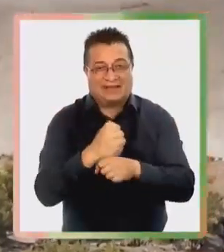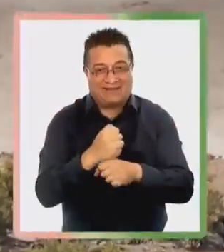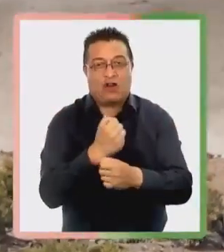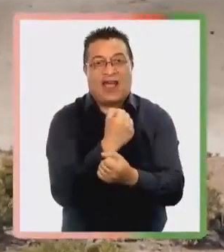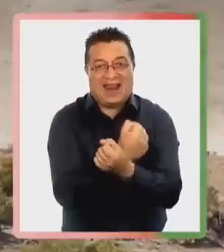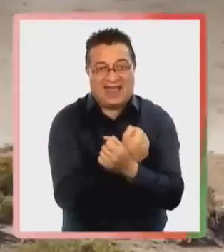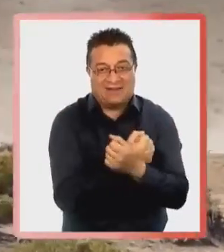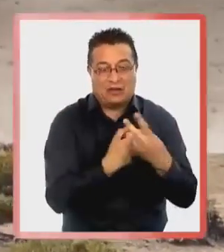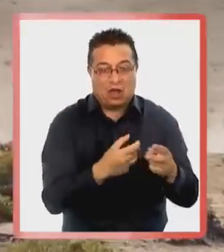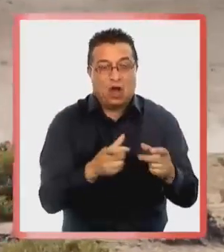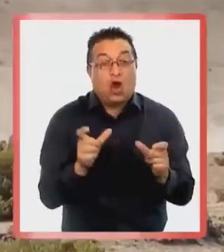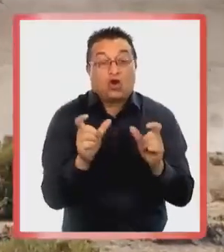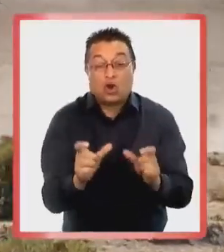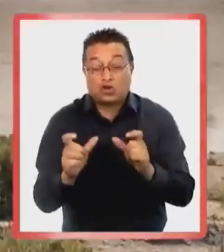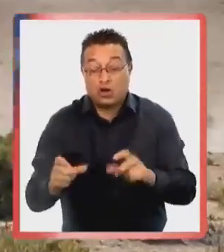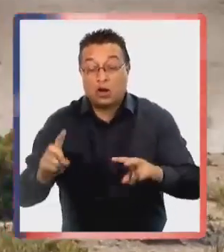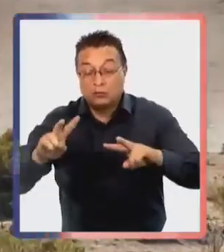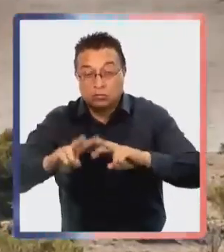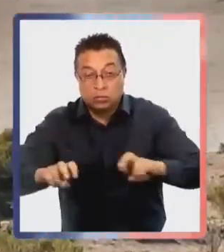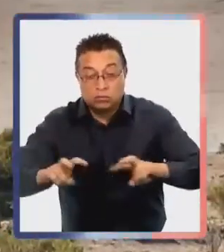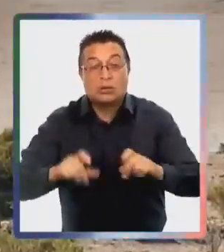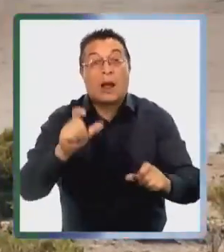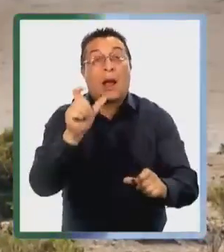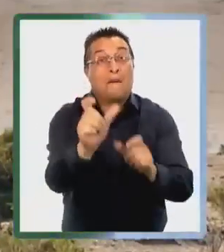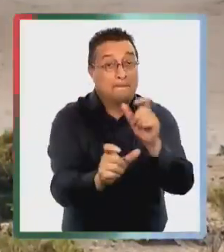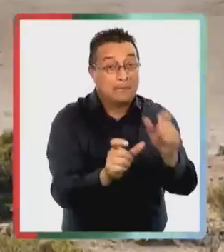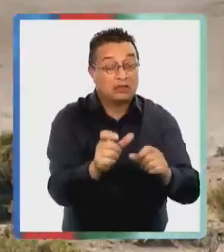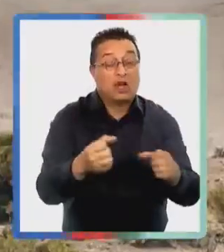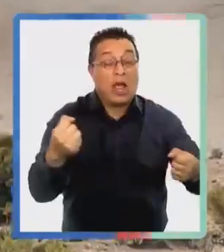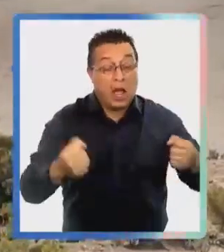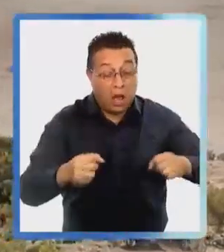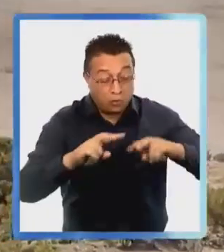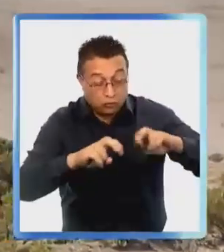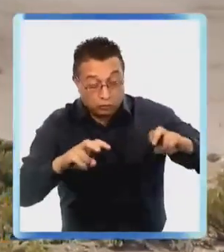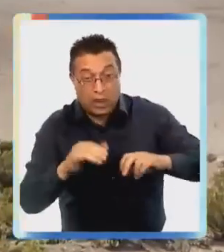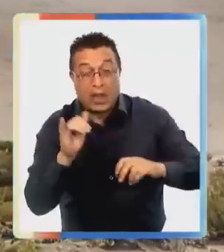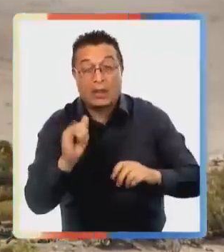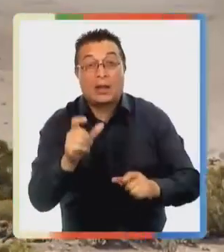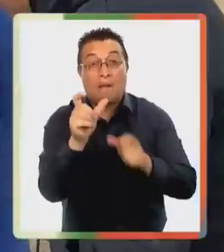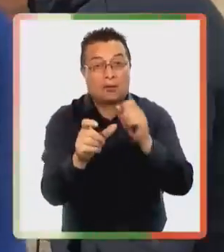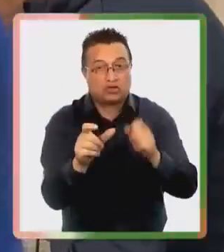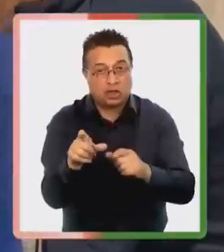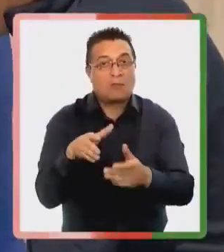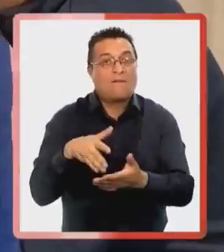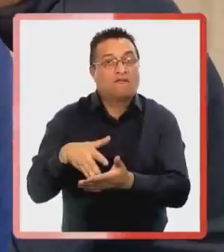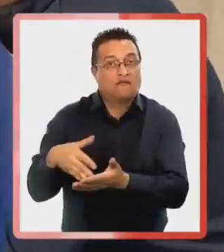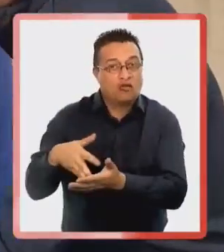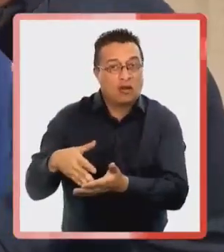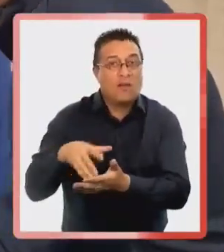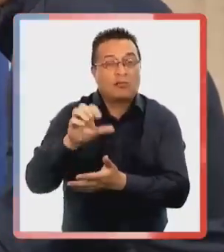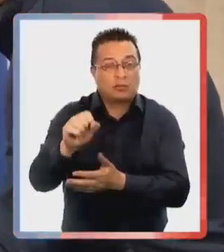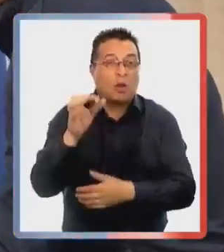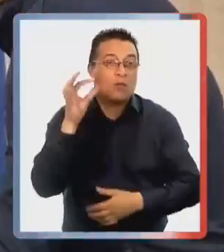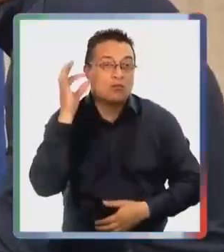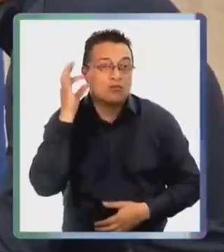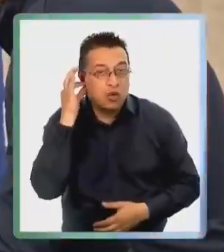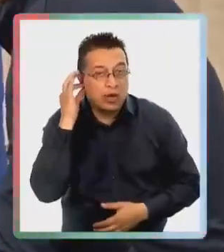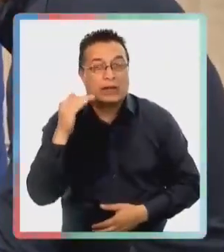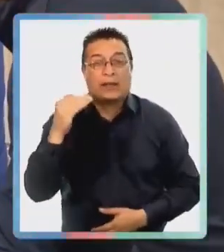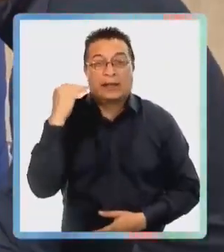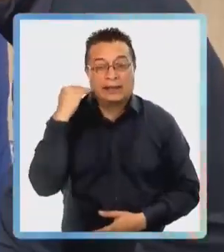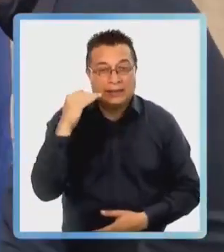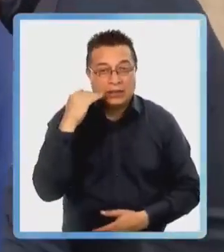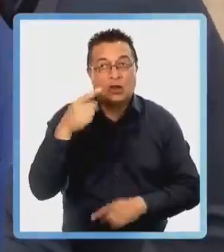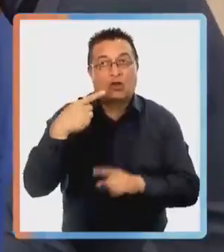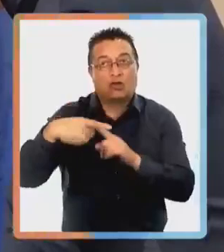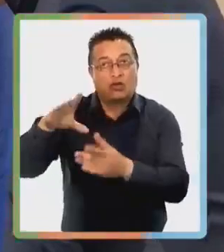personas, vehículos y grupos sujetos a vulnerabilidades como mujeres, niños, migrantes con capacidades diferentes y